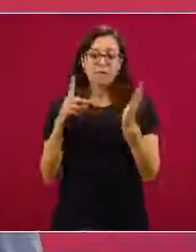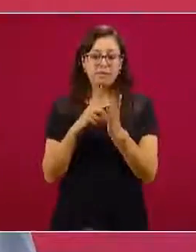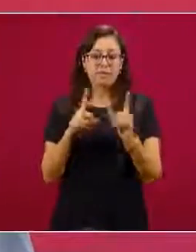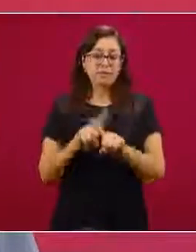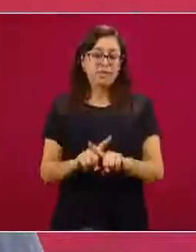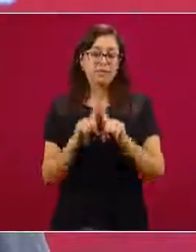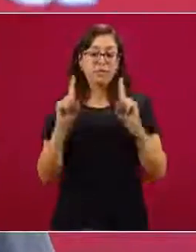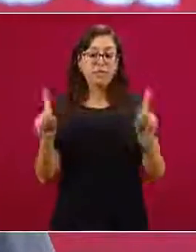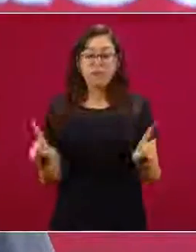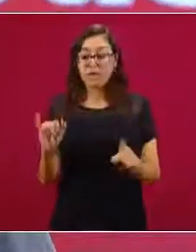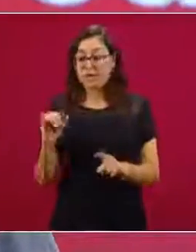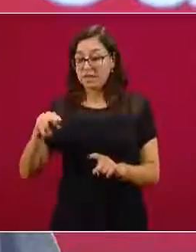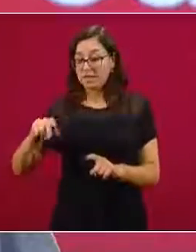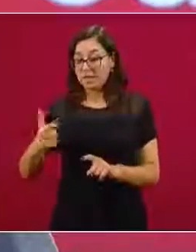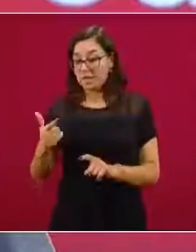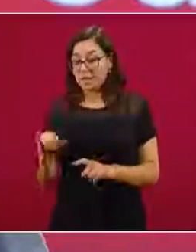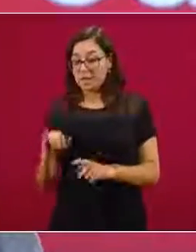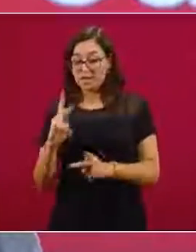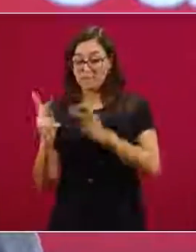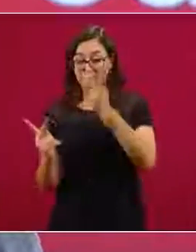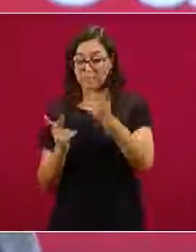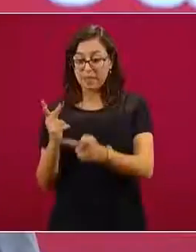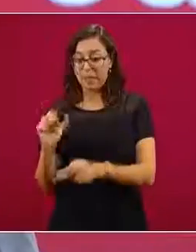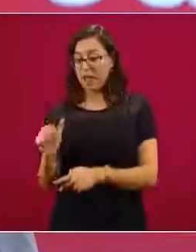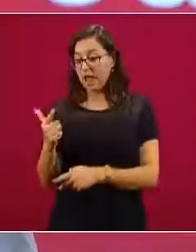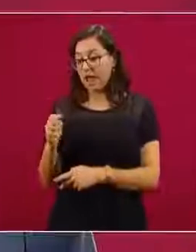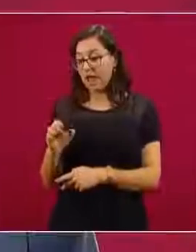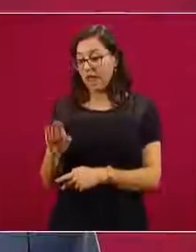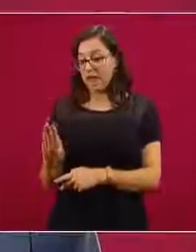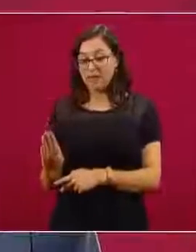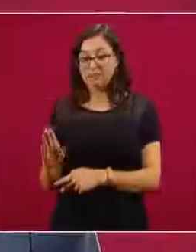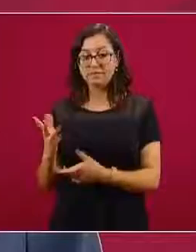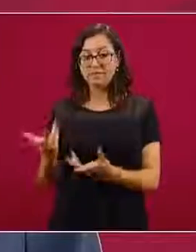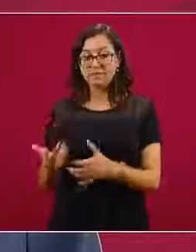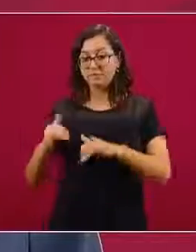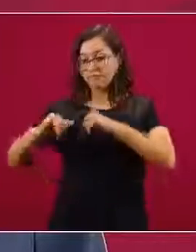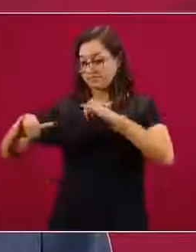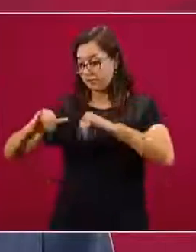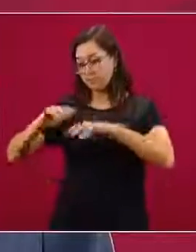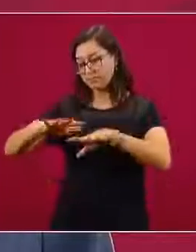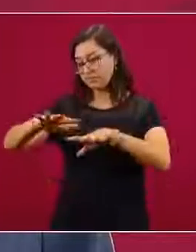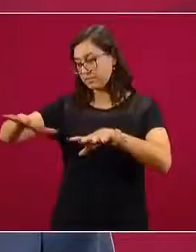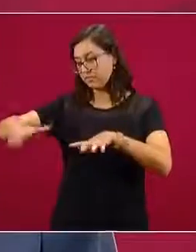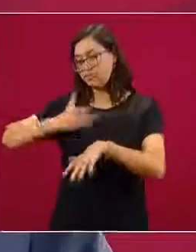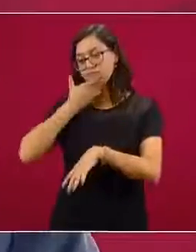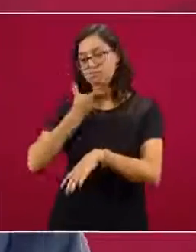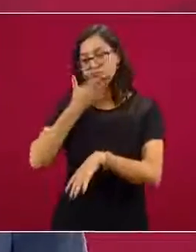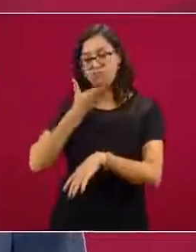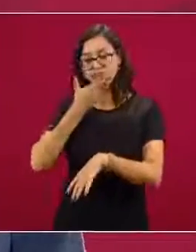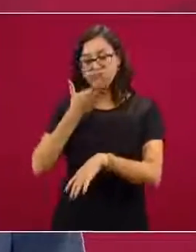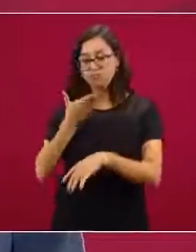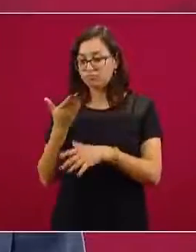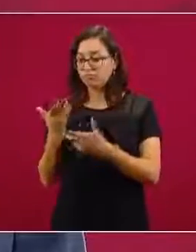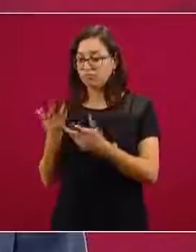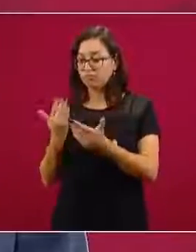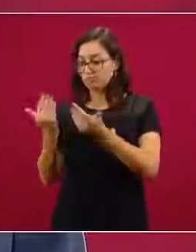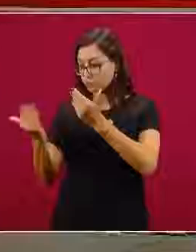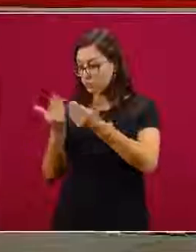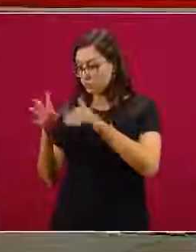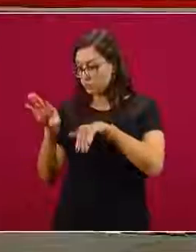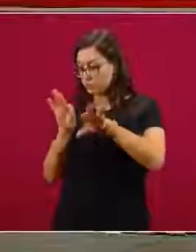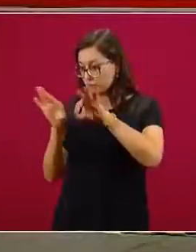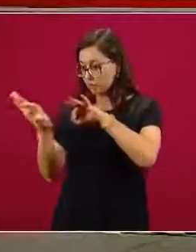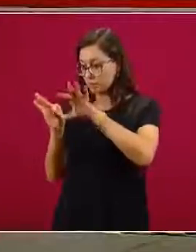las encuestas del INEGI utilizan las AGEBS, las áreas geoestadísticas básicas, para hacer el muestreo y